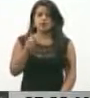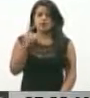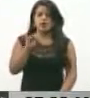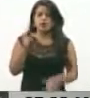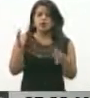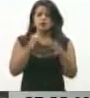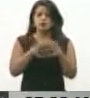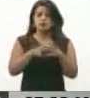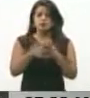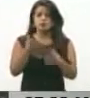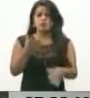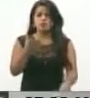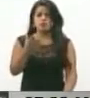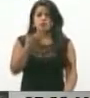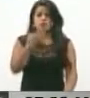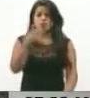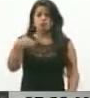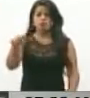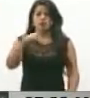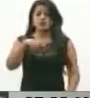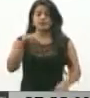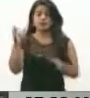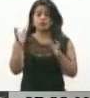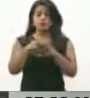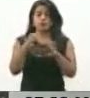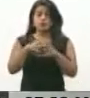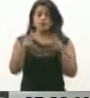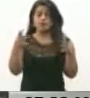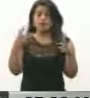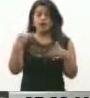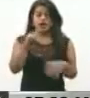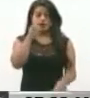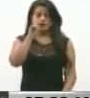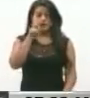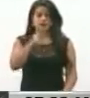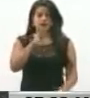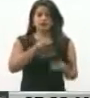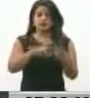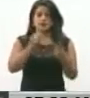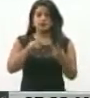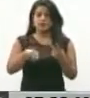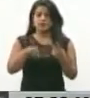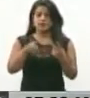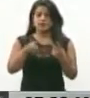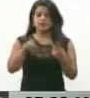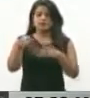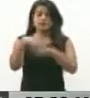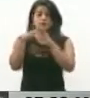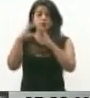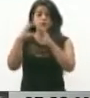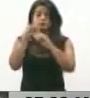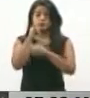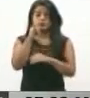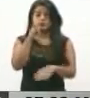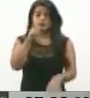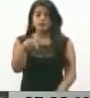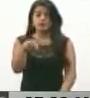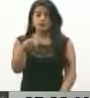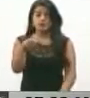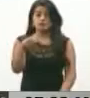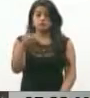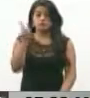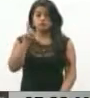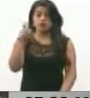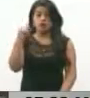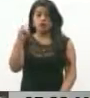cuando... ustedes somos un equipo grande en el cual está TVS, en el cual está directamente el MITSI a través del Ministerio del Poder Popular